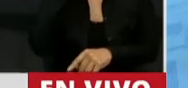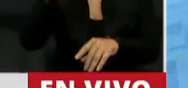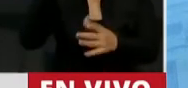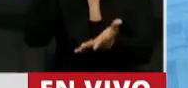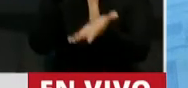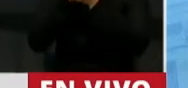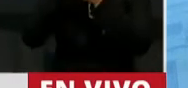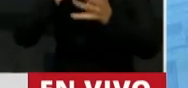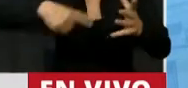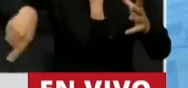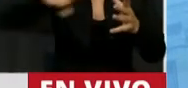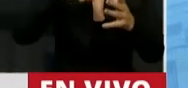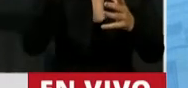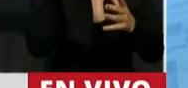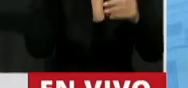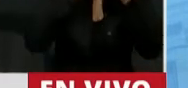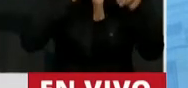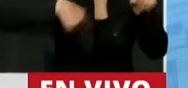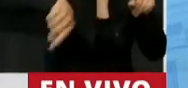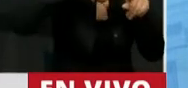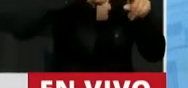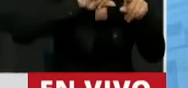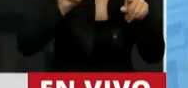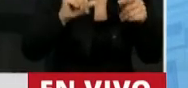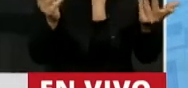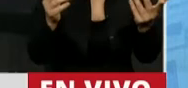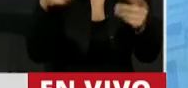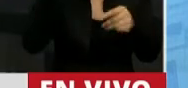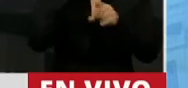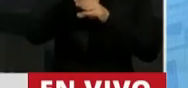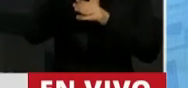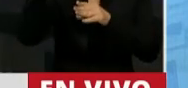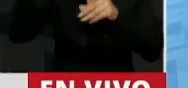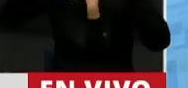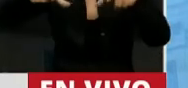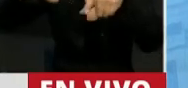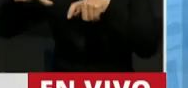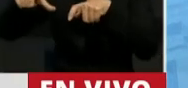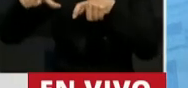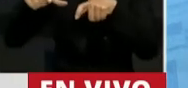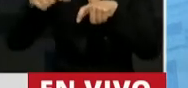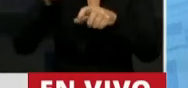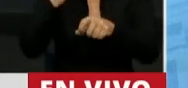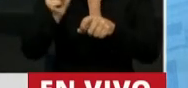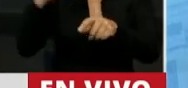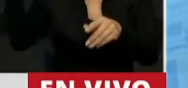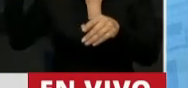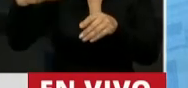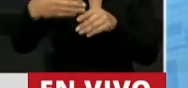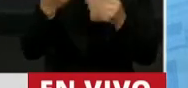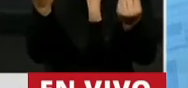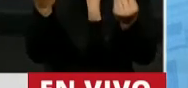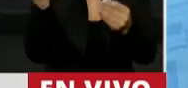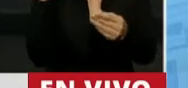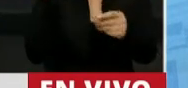la 10 de ninguno de nuestros cuadros. Su memorable paso por las canchas fue, es y será por haber sido